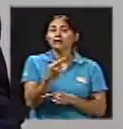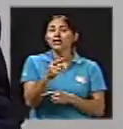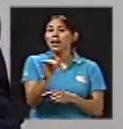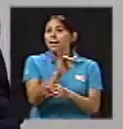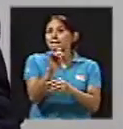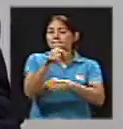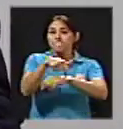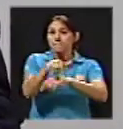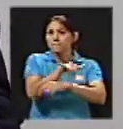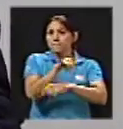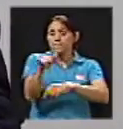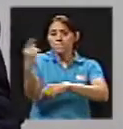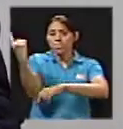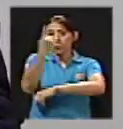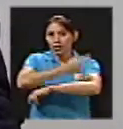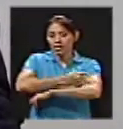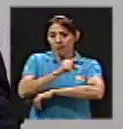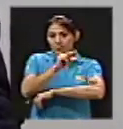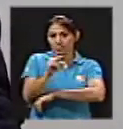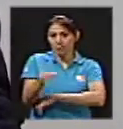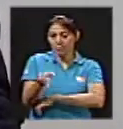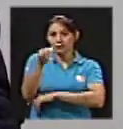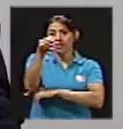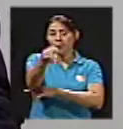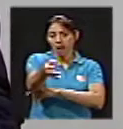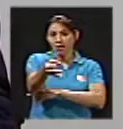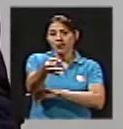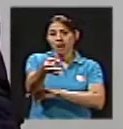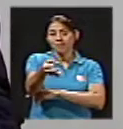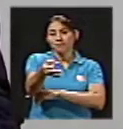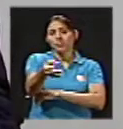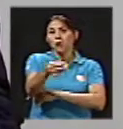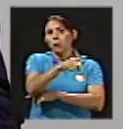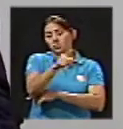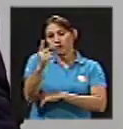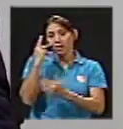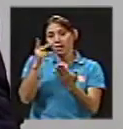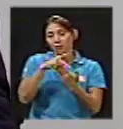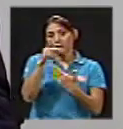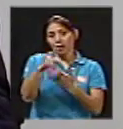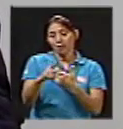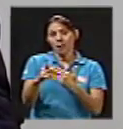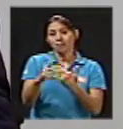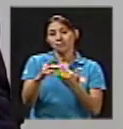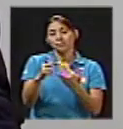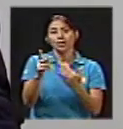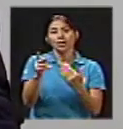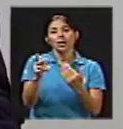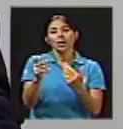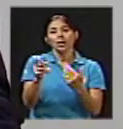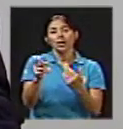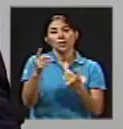mismos tiempos y circunstancias, la próxima semana, espero que se den un ratito para acompañarnos,